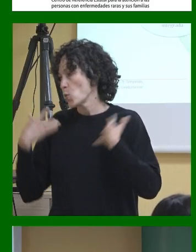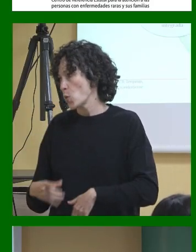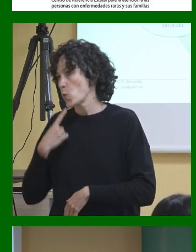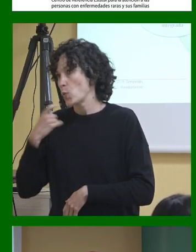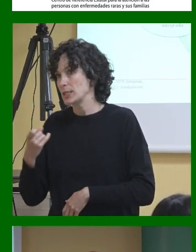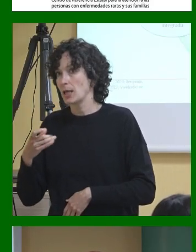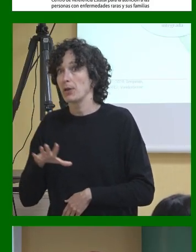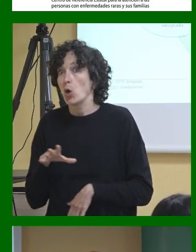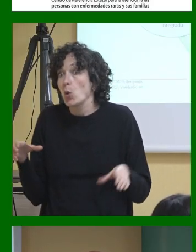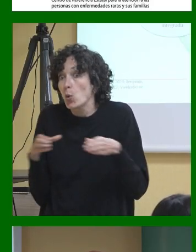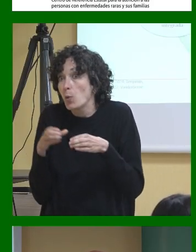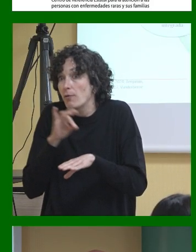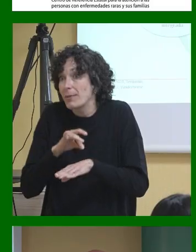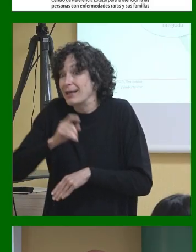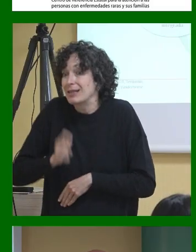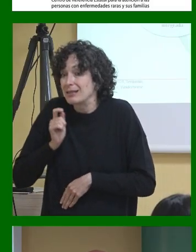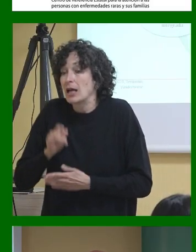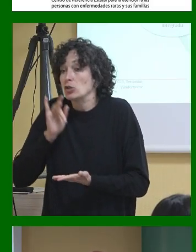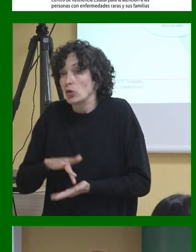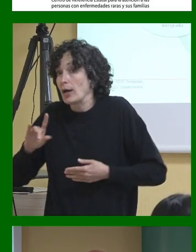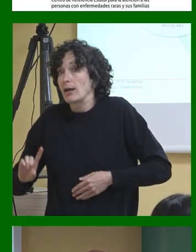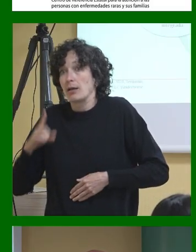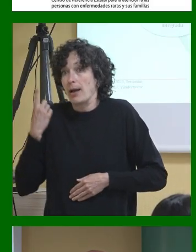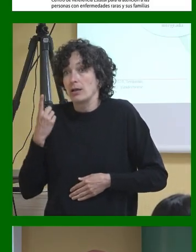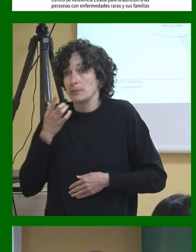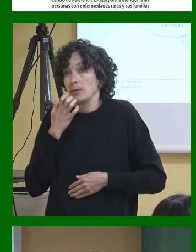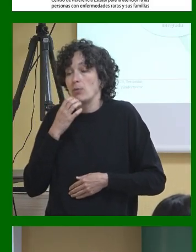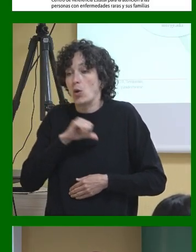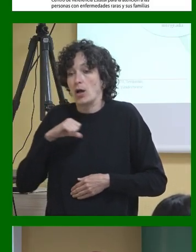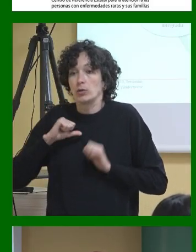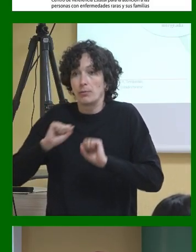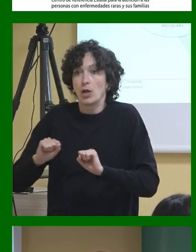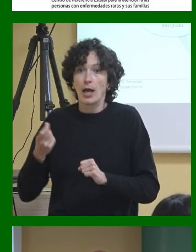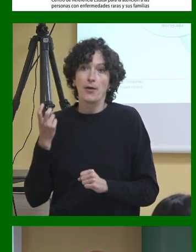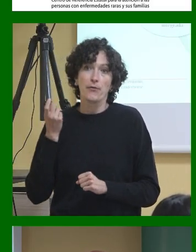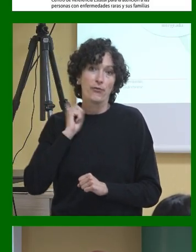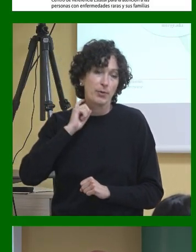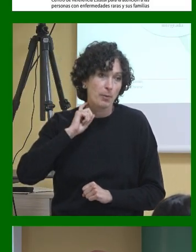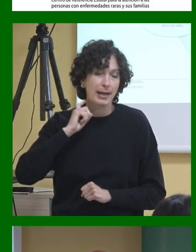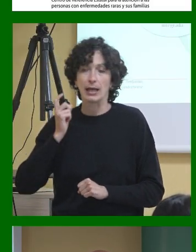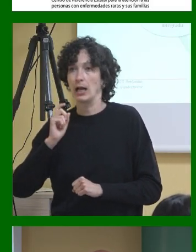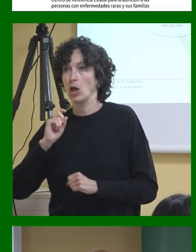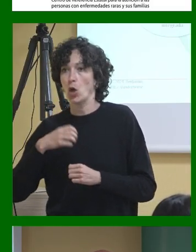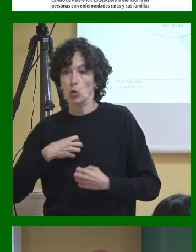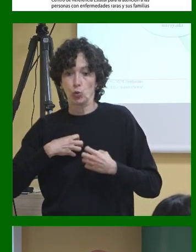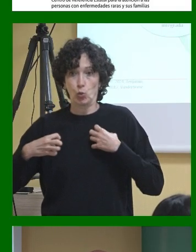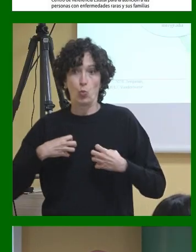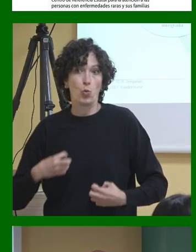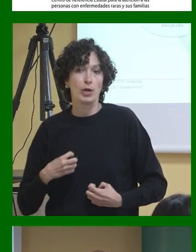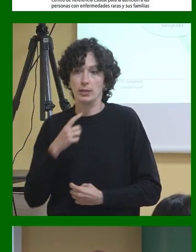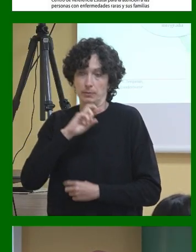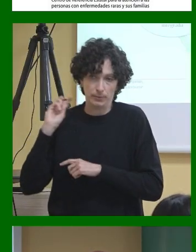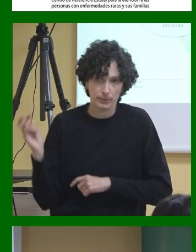pero de un grupo de enfermedades que son las más frecuentes, por otra parte, autoinmunes, etcétera, fibromialgia o determinados tipos de tumores en el